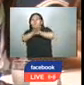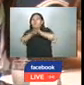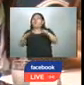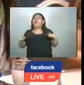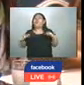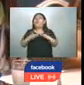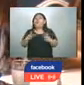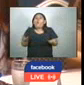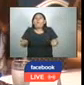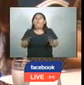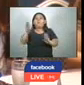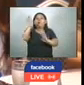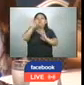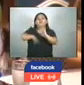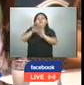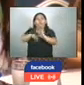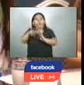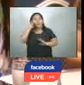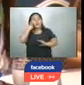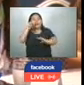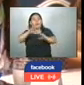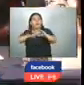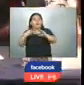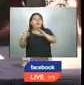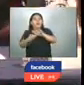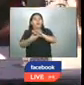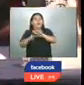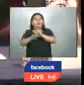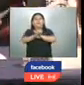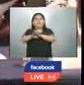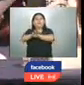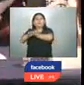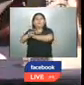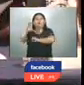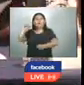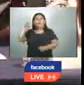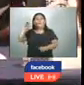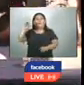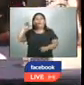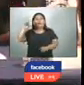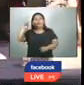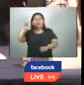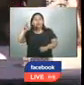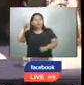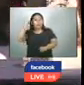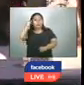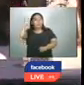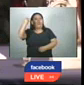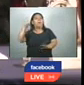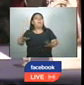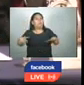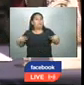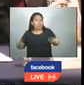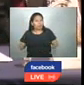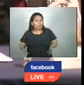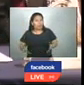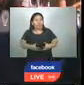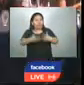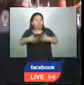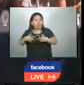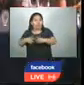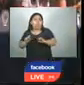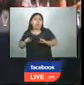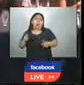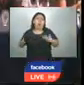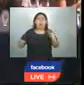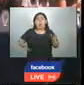también las ofertas en las redes sociales de Cámara Sal. Según las autoridades, esta estrategia además busca que los empresarios incrementen